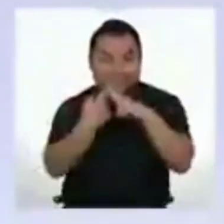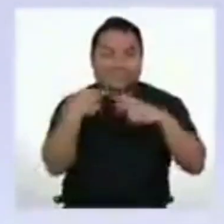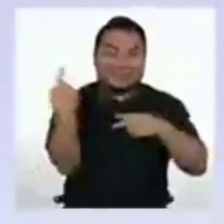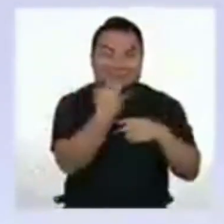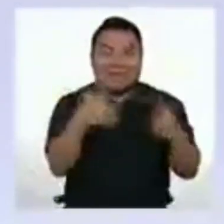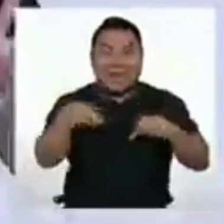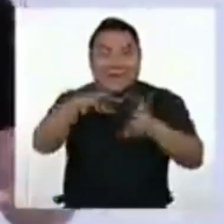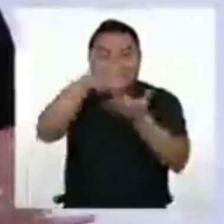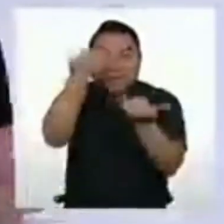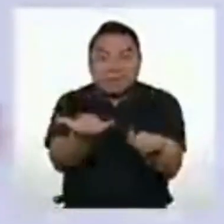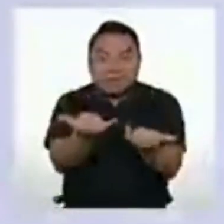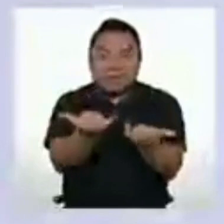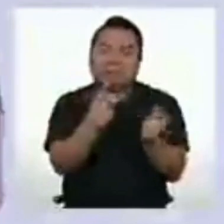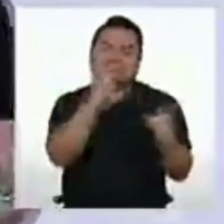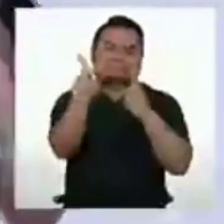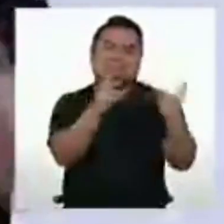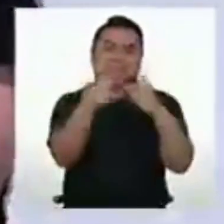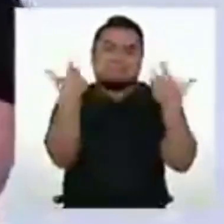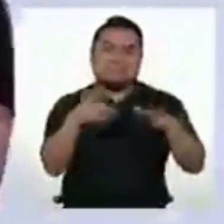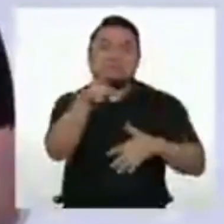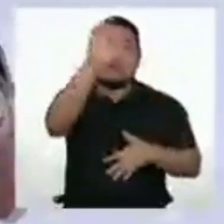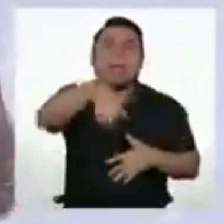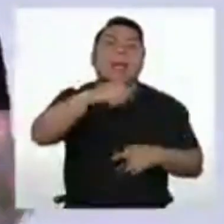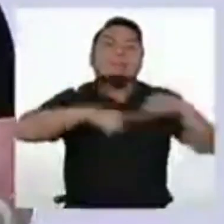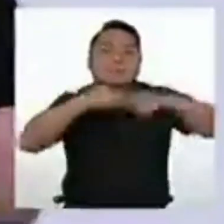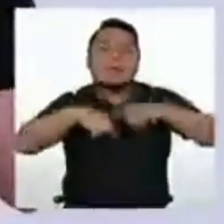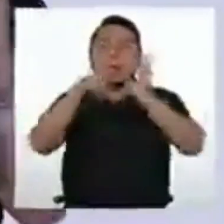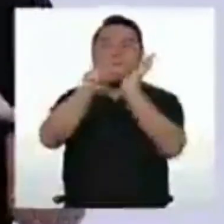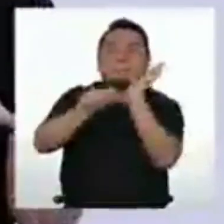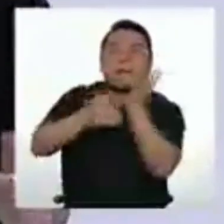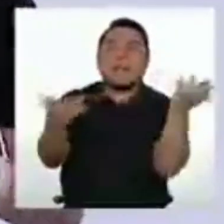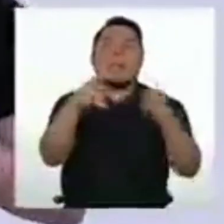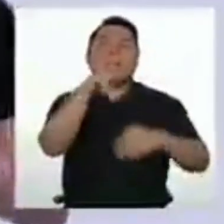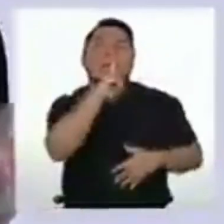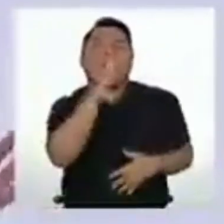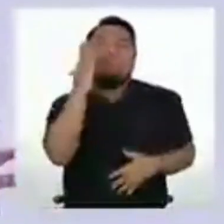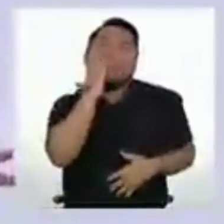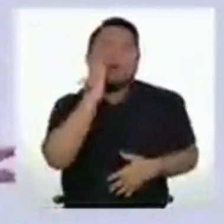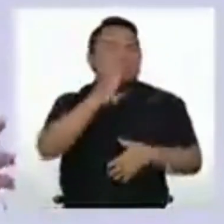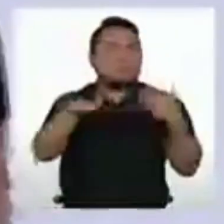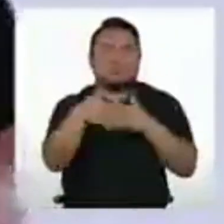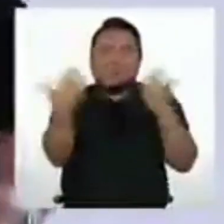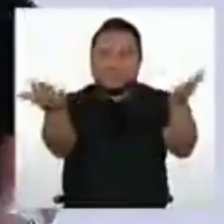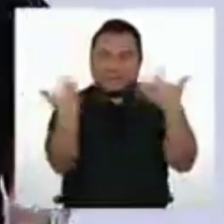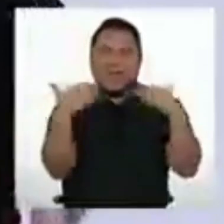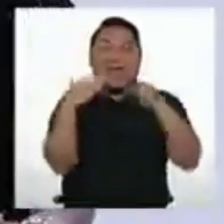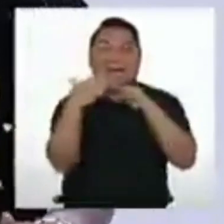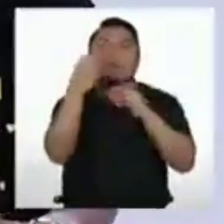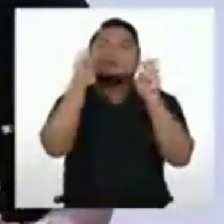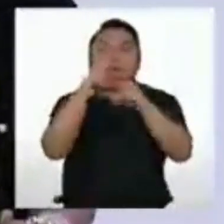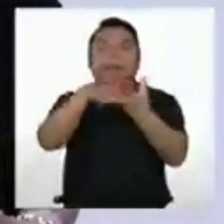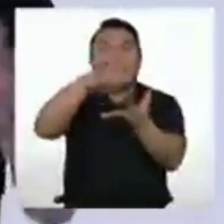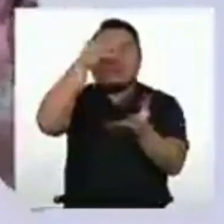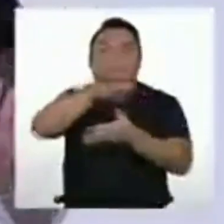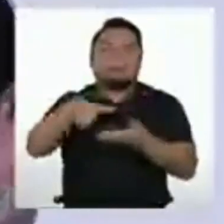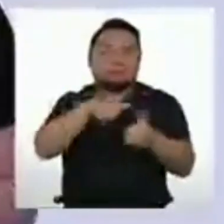nuestra actividad el día de hoy? Perfecto, entonces llamen a sus primos, a sus primas, a sus hermanos, a sus padres, a todo aquel que esté en casa para que se unan con